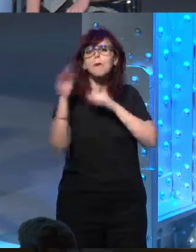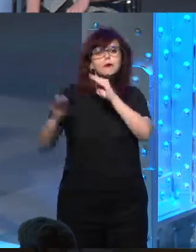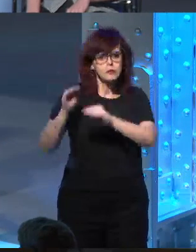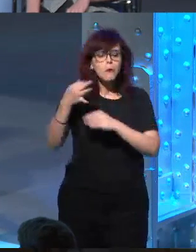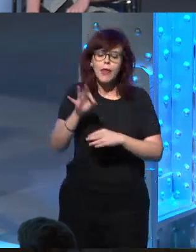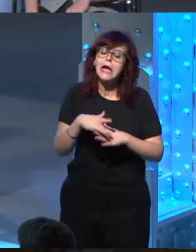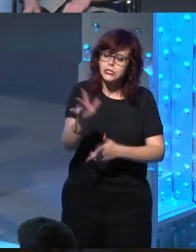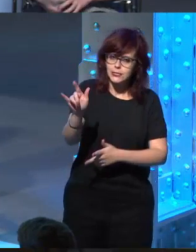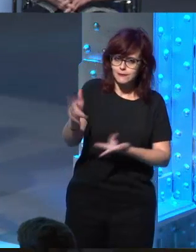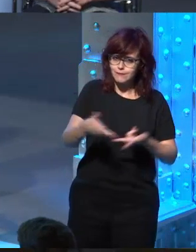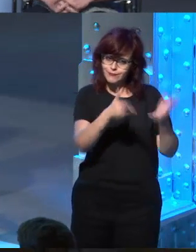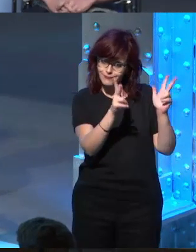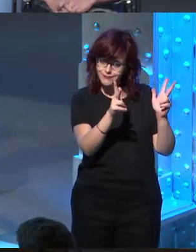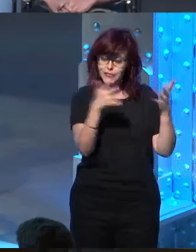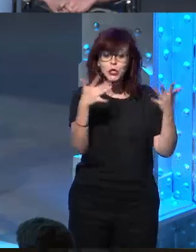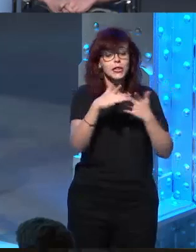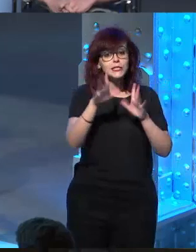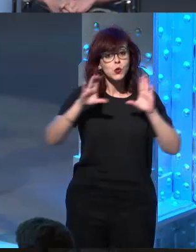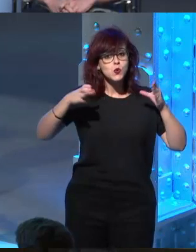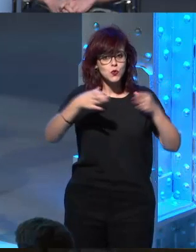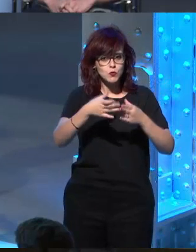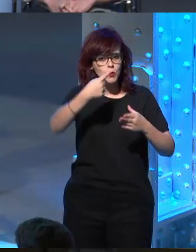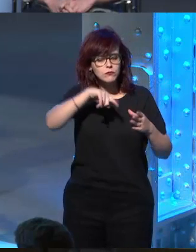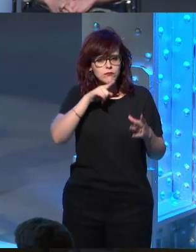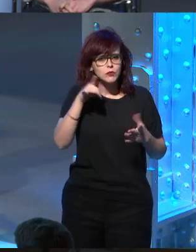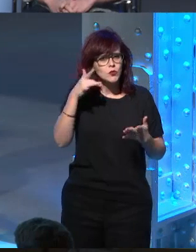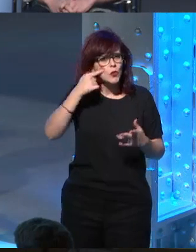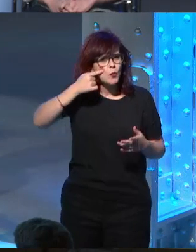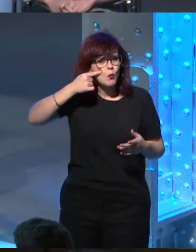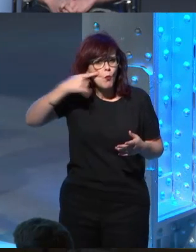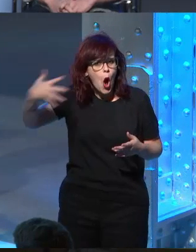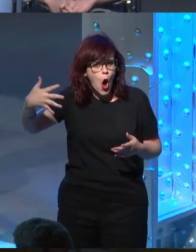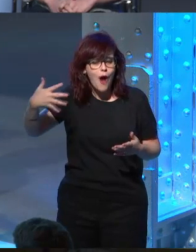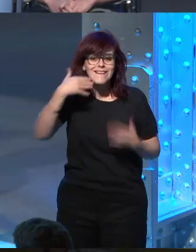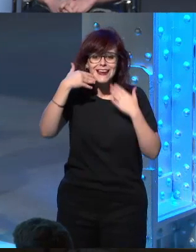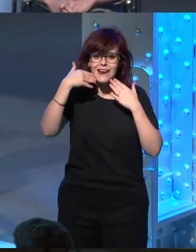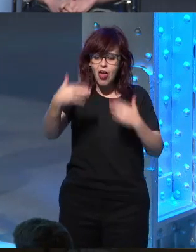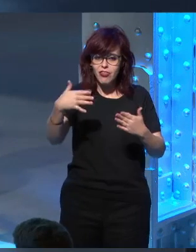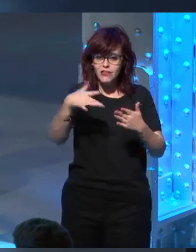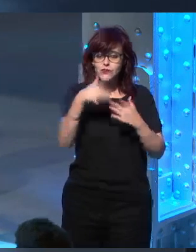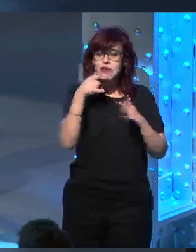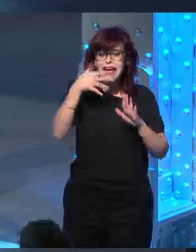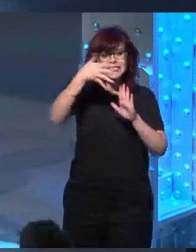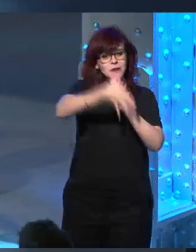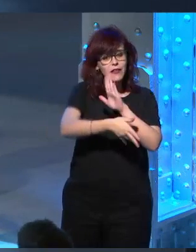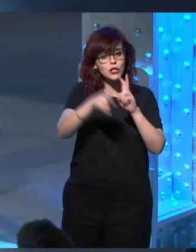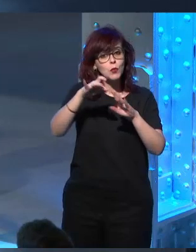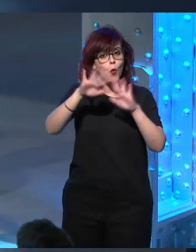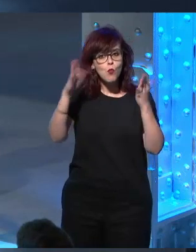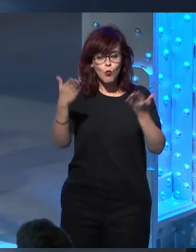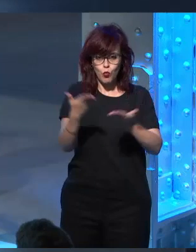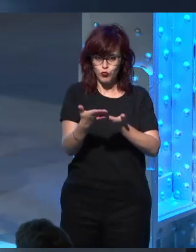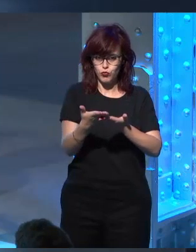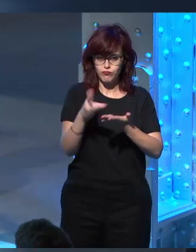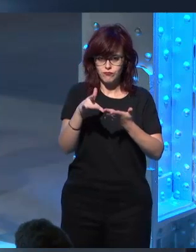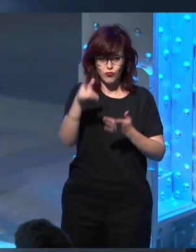perfectamente. Ellos se hicieron muy populares gracias a unas explicaciones del mundo que